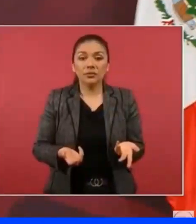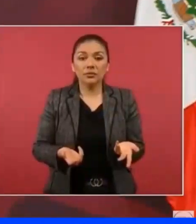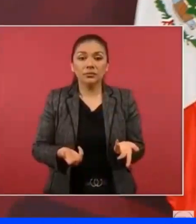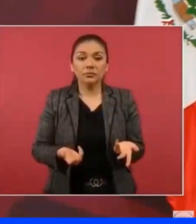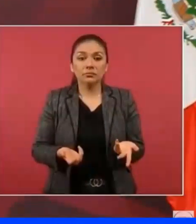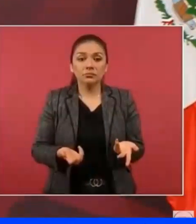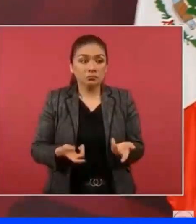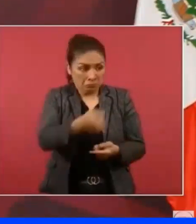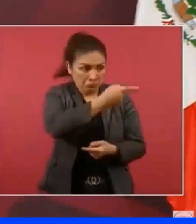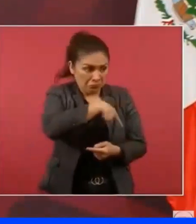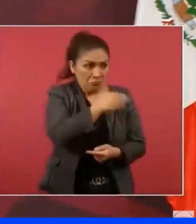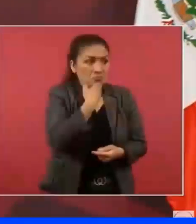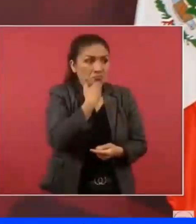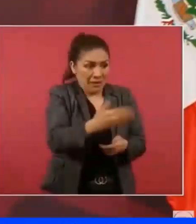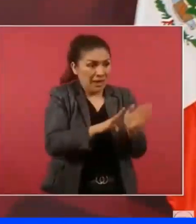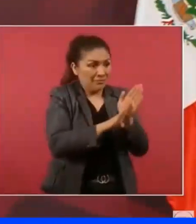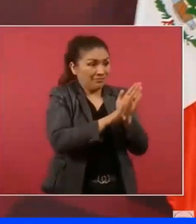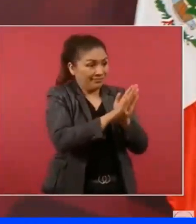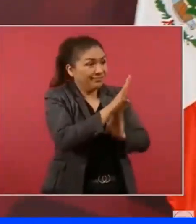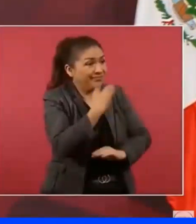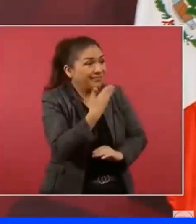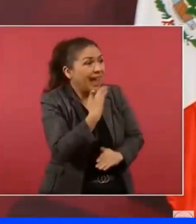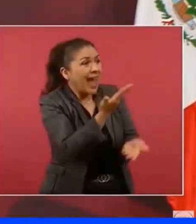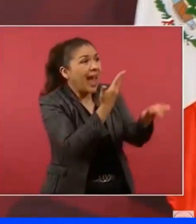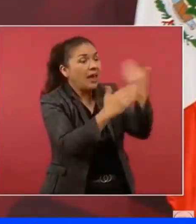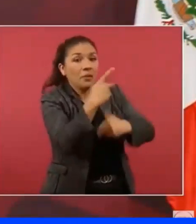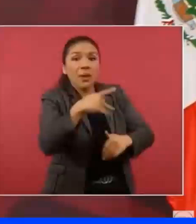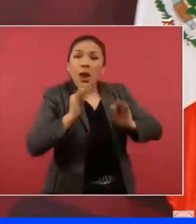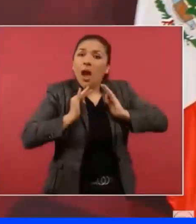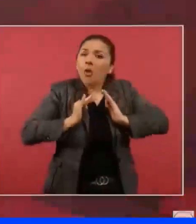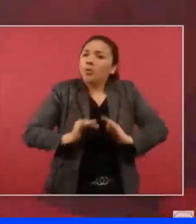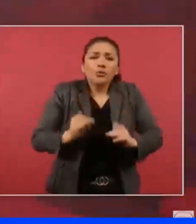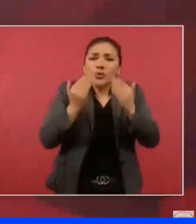Les va bien, pero no están a gusto.